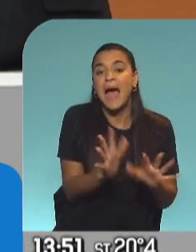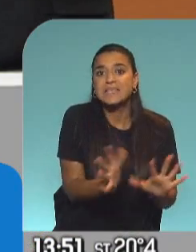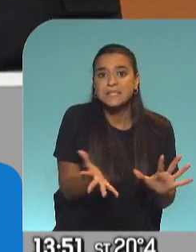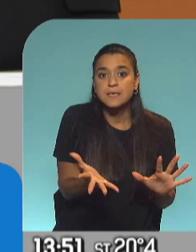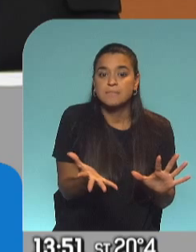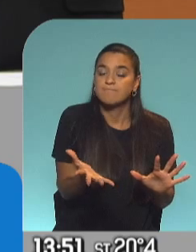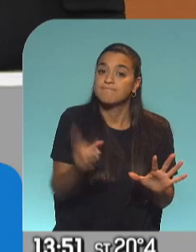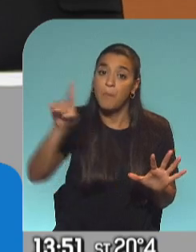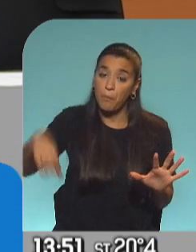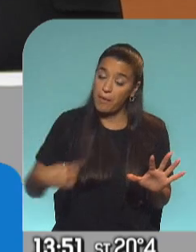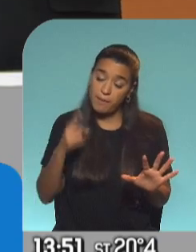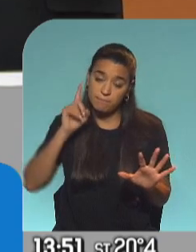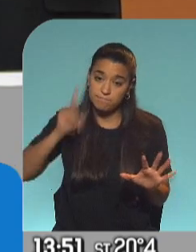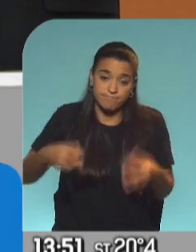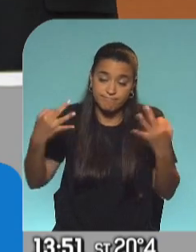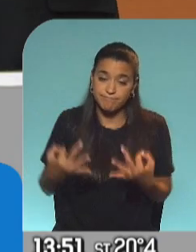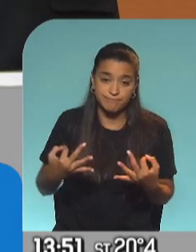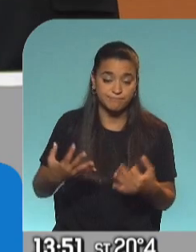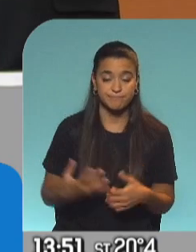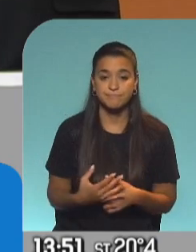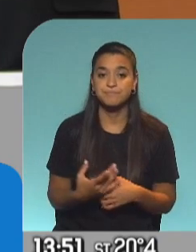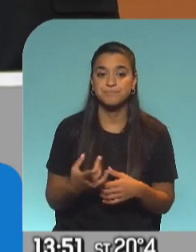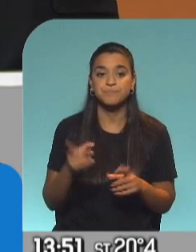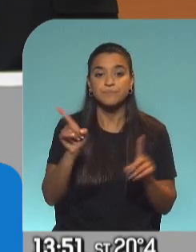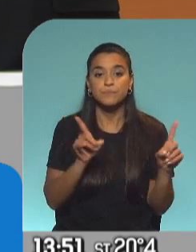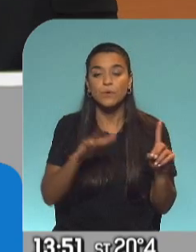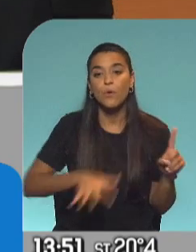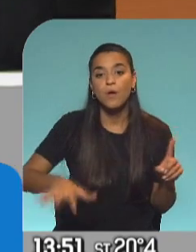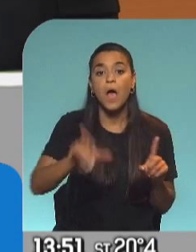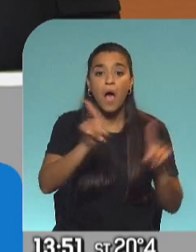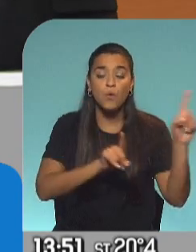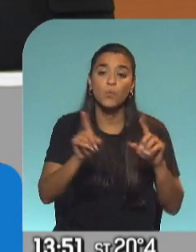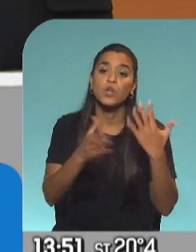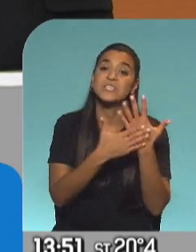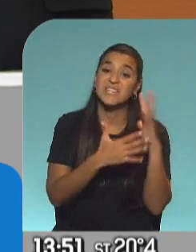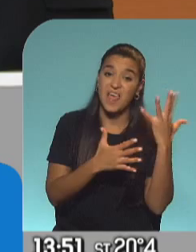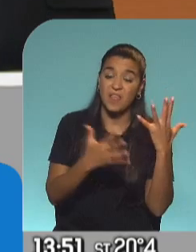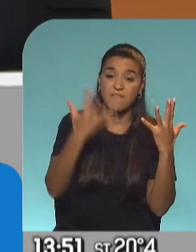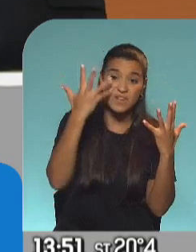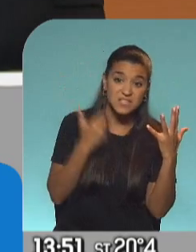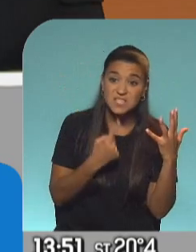en algunos lugares, sobre todo desde algunos sectores de la izquierda francesa que